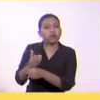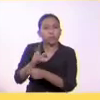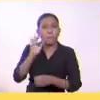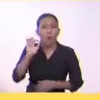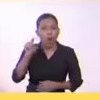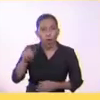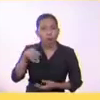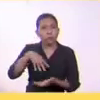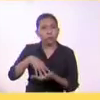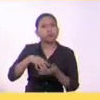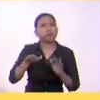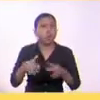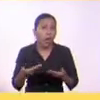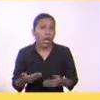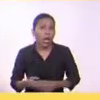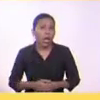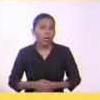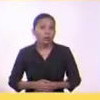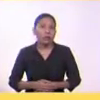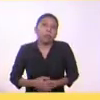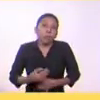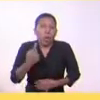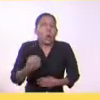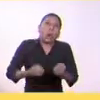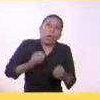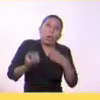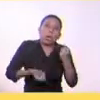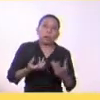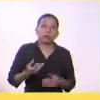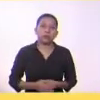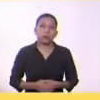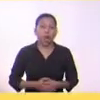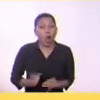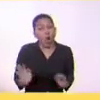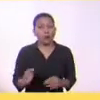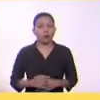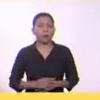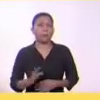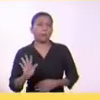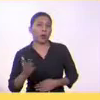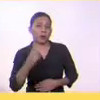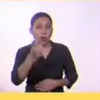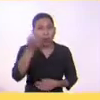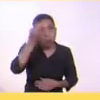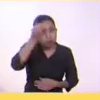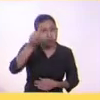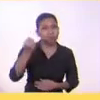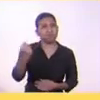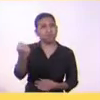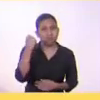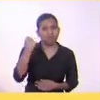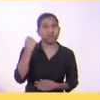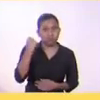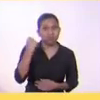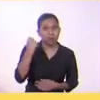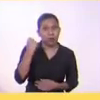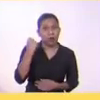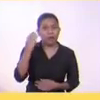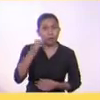población? O en el caso de ¿por qué considera usted importante la